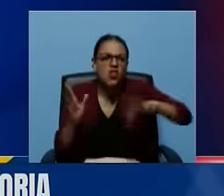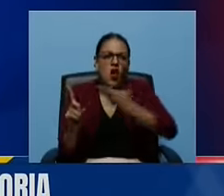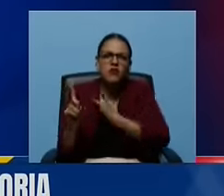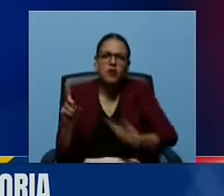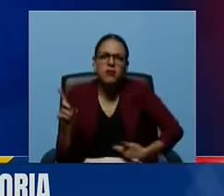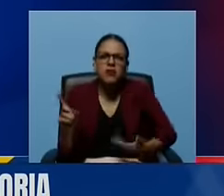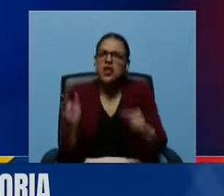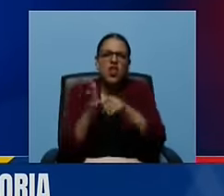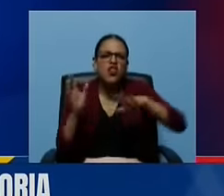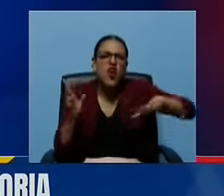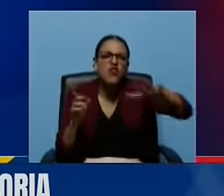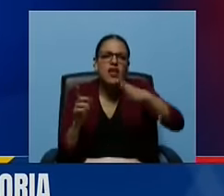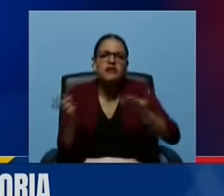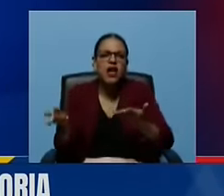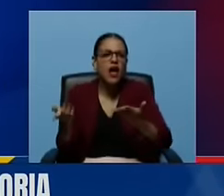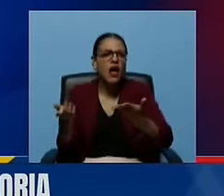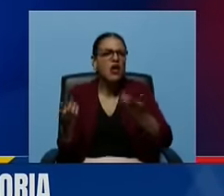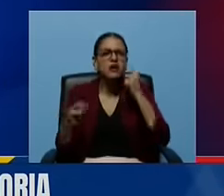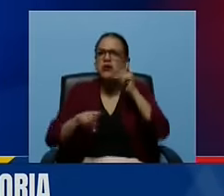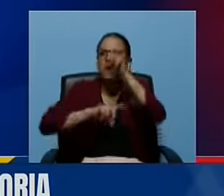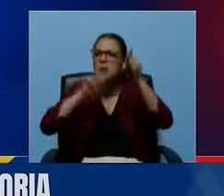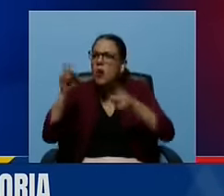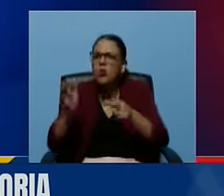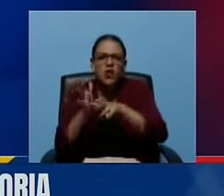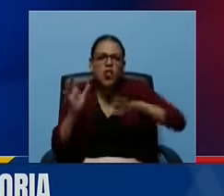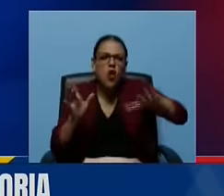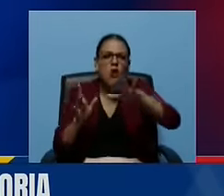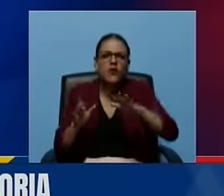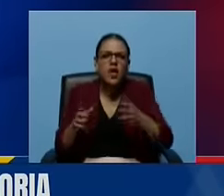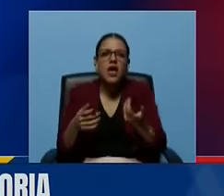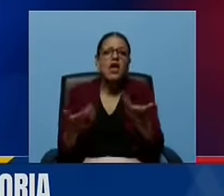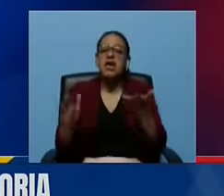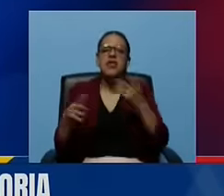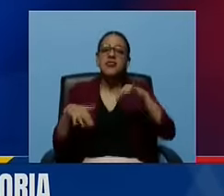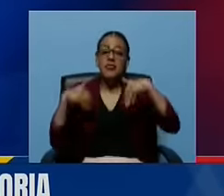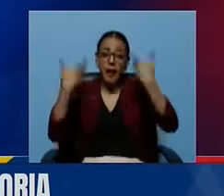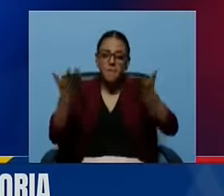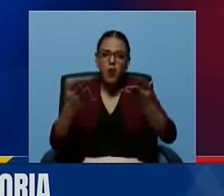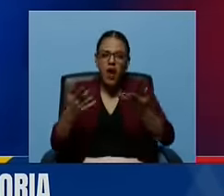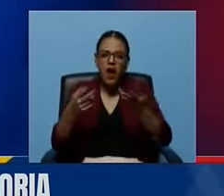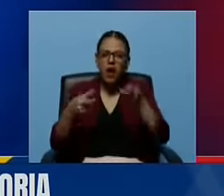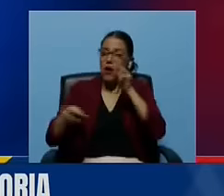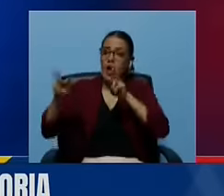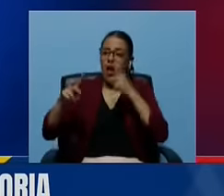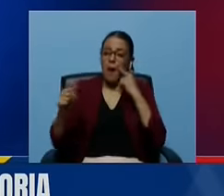No da la cara. Y de repente Maduro aparece en otro país.